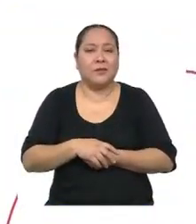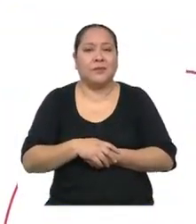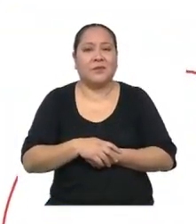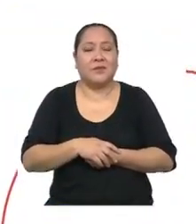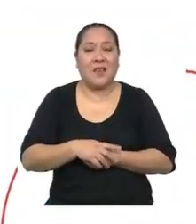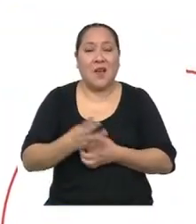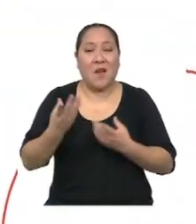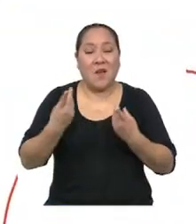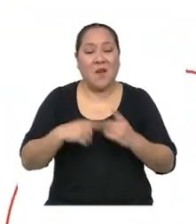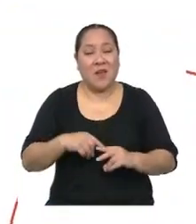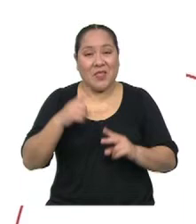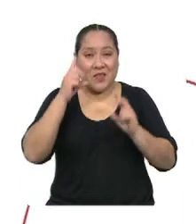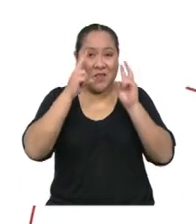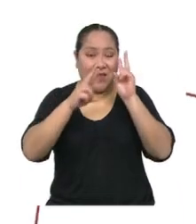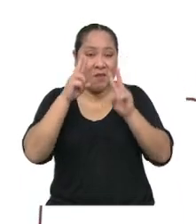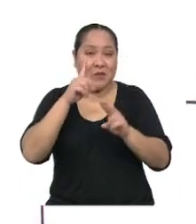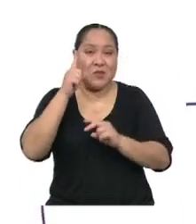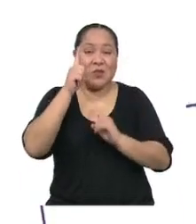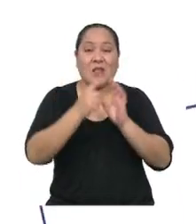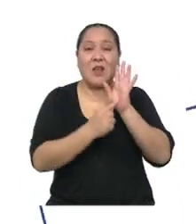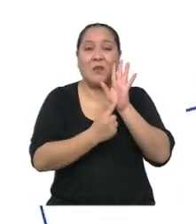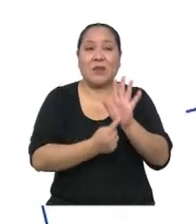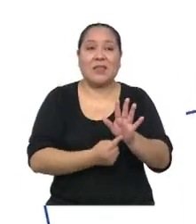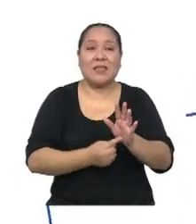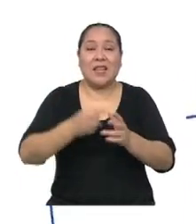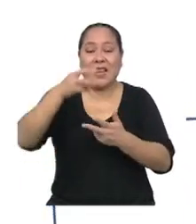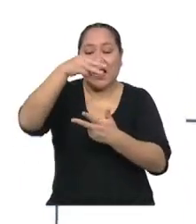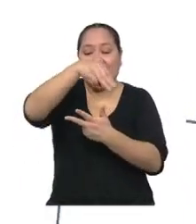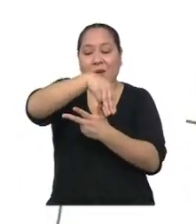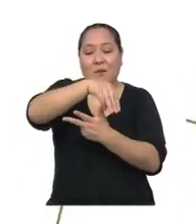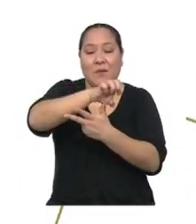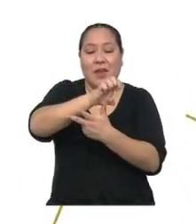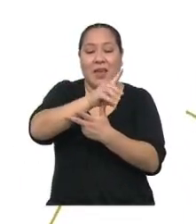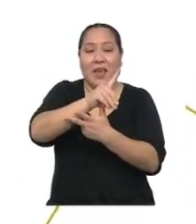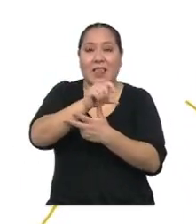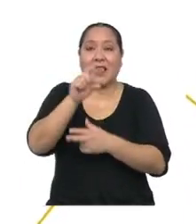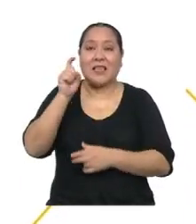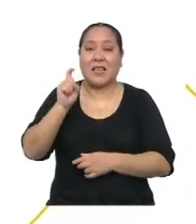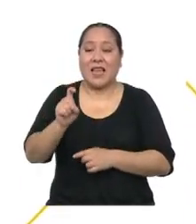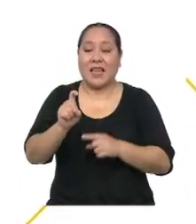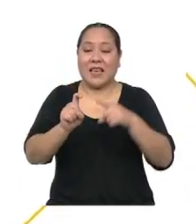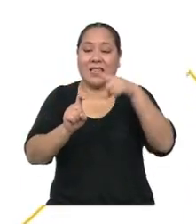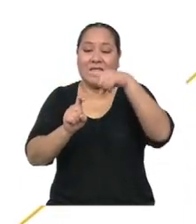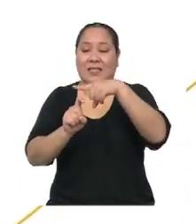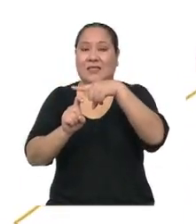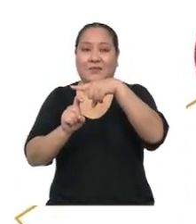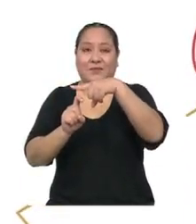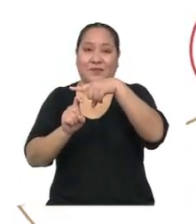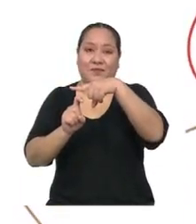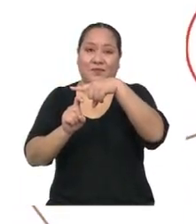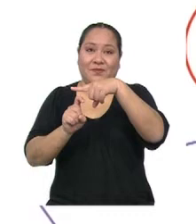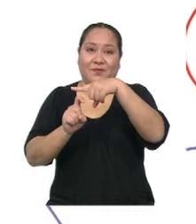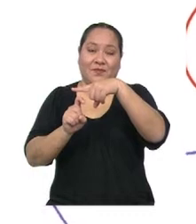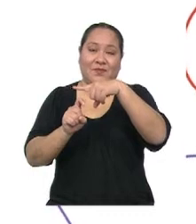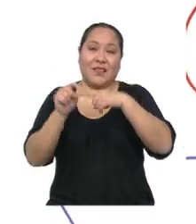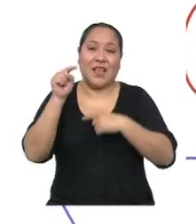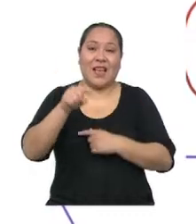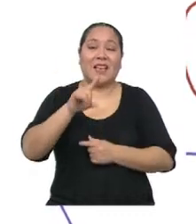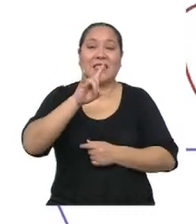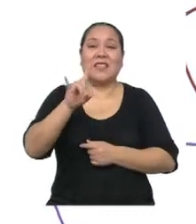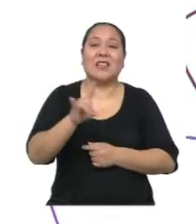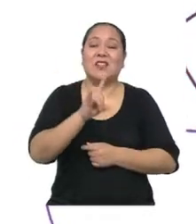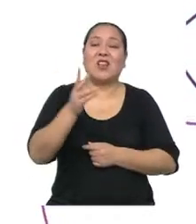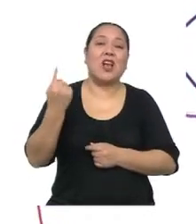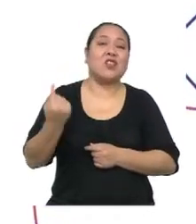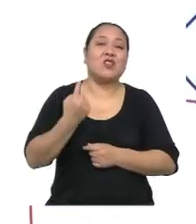Cuando nos referimos a una muestra, la media se representa con una X y una barrita en la parte superior y se utiliza